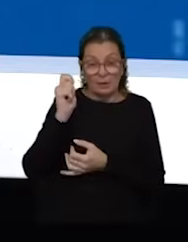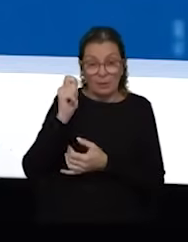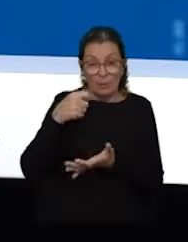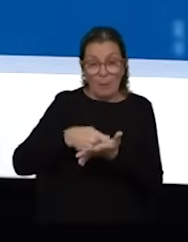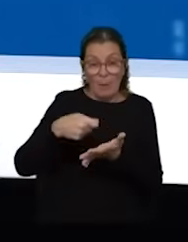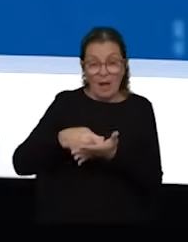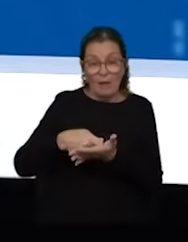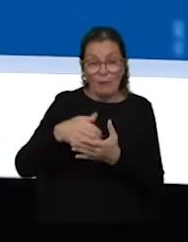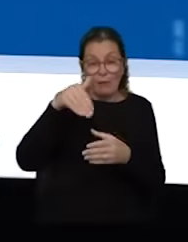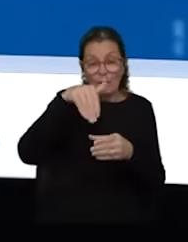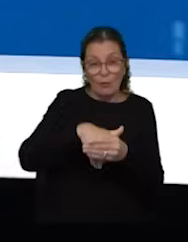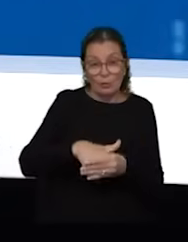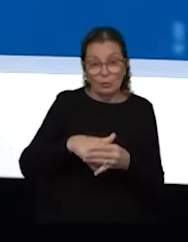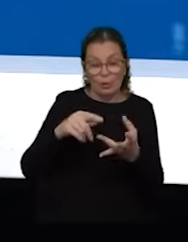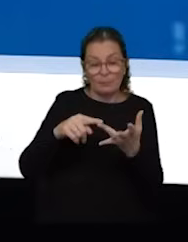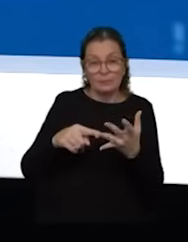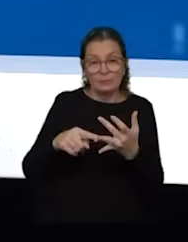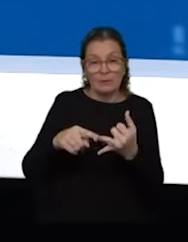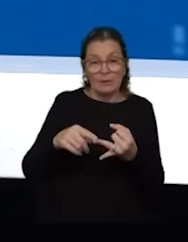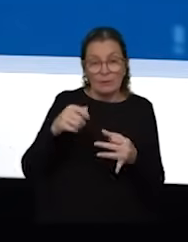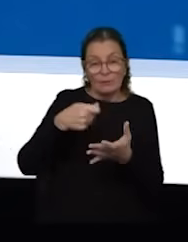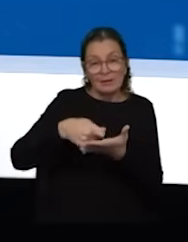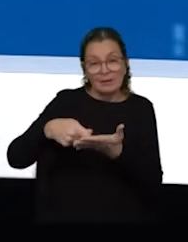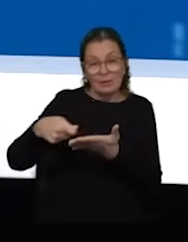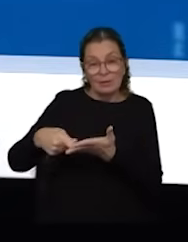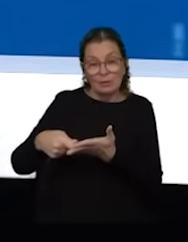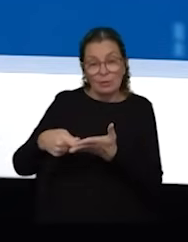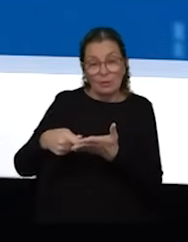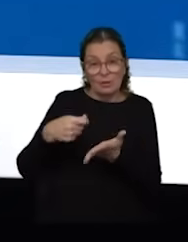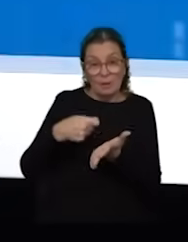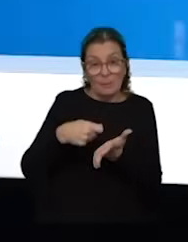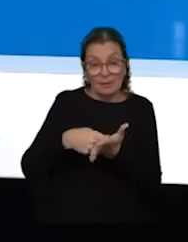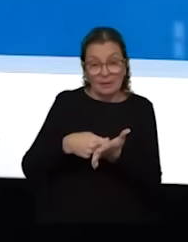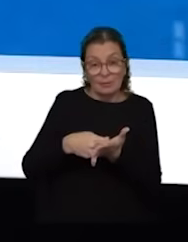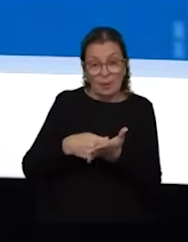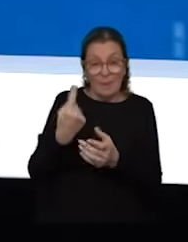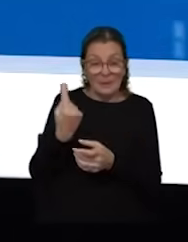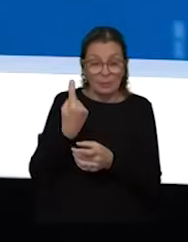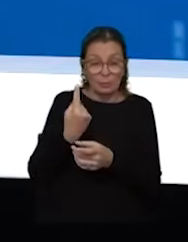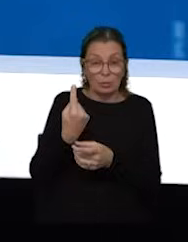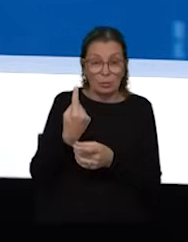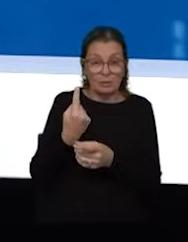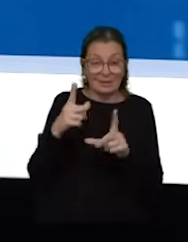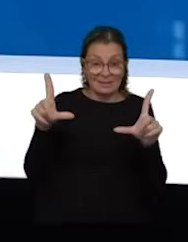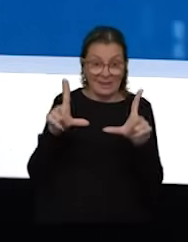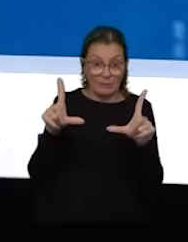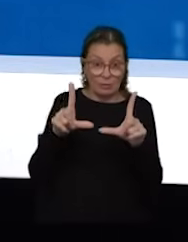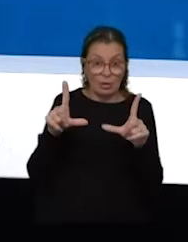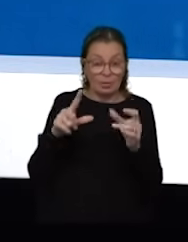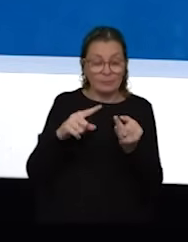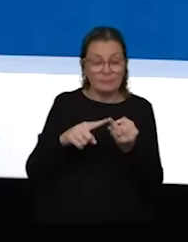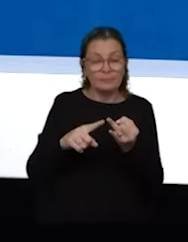pago de votos con el financiamiento que se establece porque tiene un precio el precio del minuto por este en